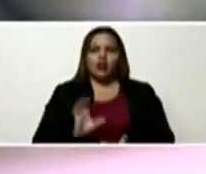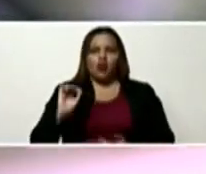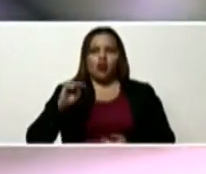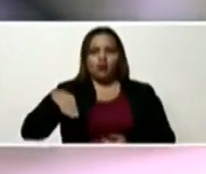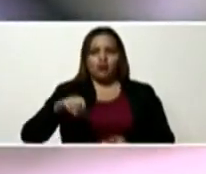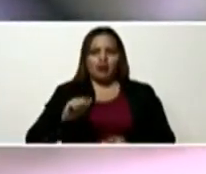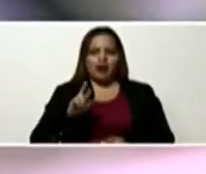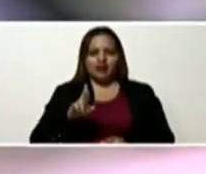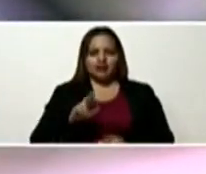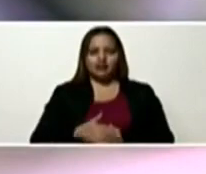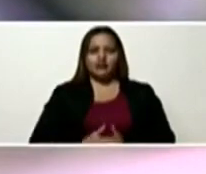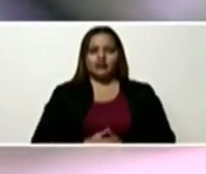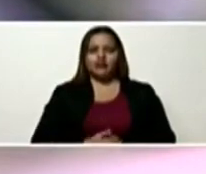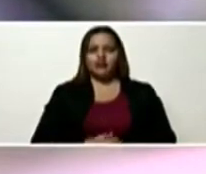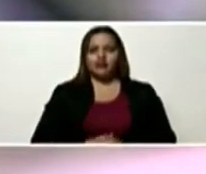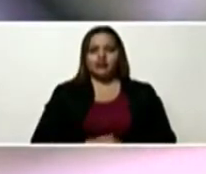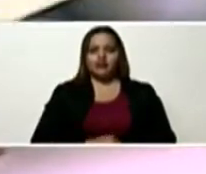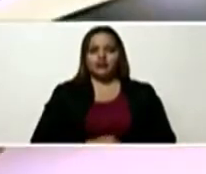Omar?